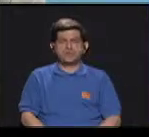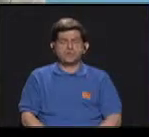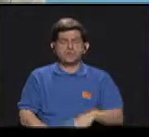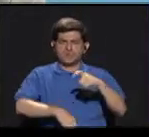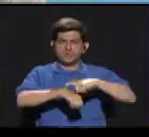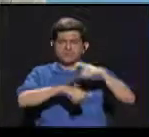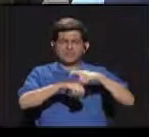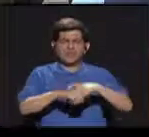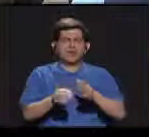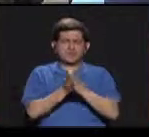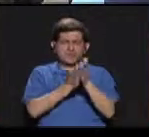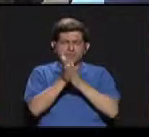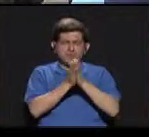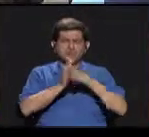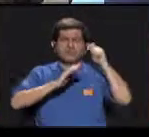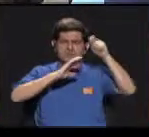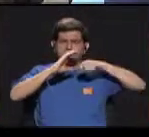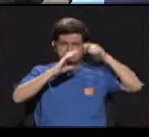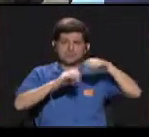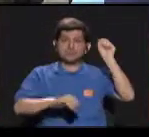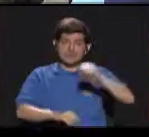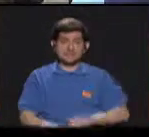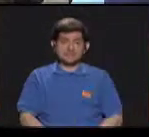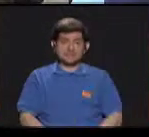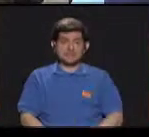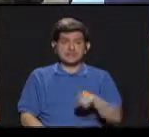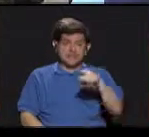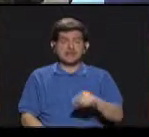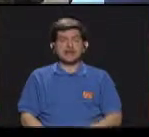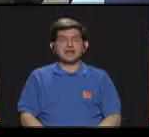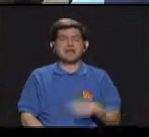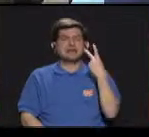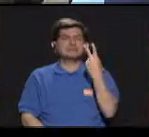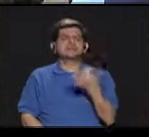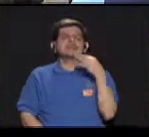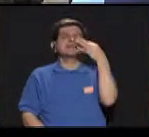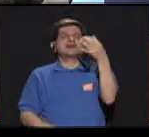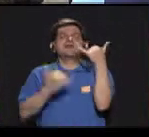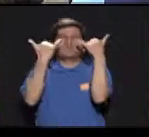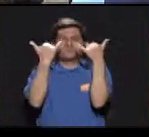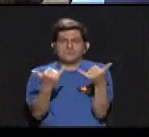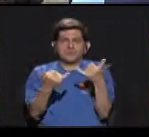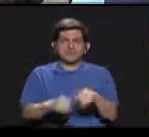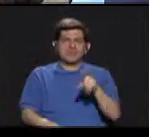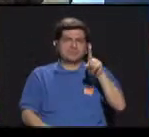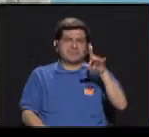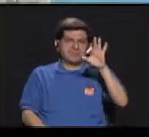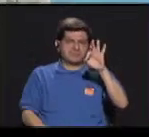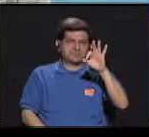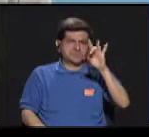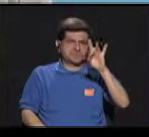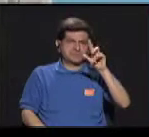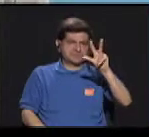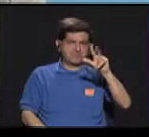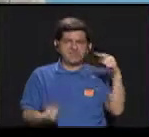muy provechosa para el cine en ese momento, los inicios de los 80. Una década promisoria, sí. En aquel, ya estábamos hablando de 1983-84